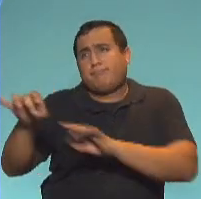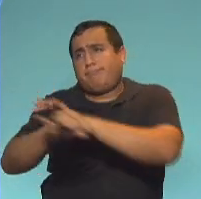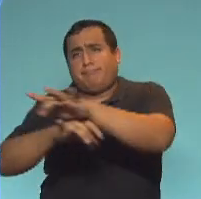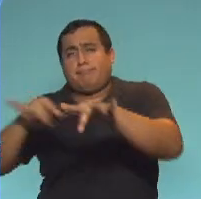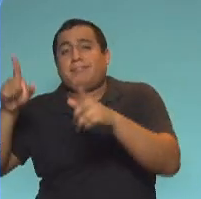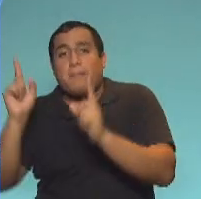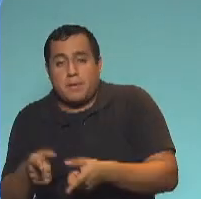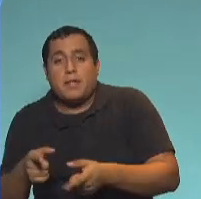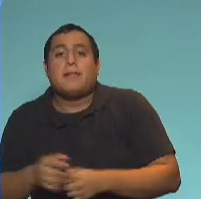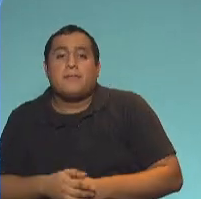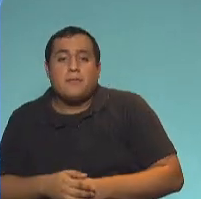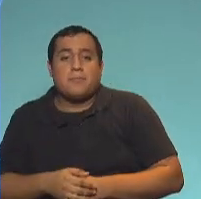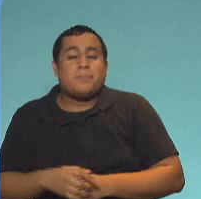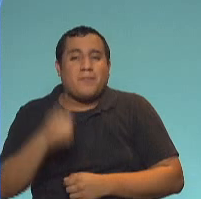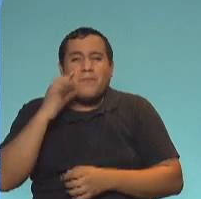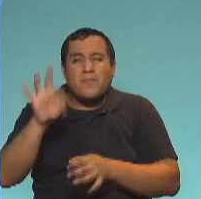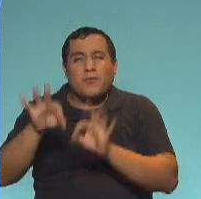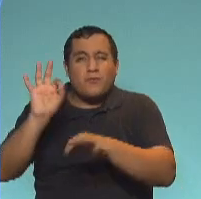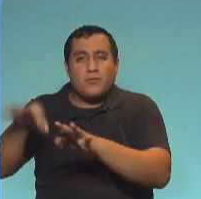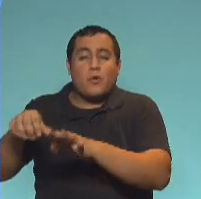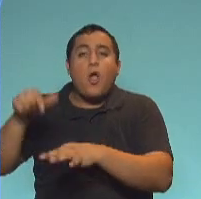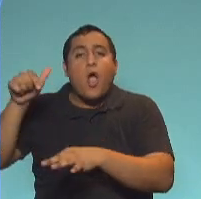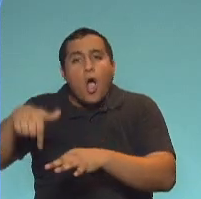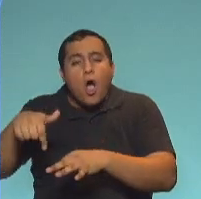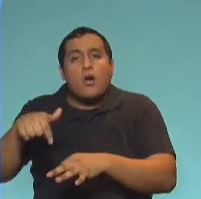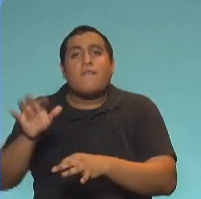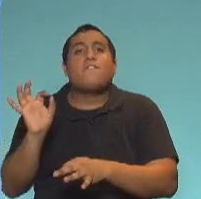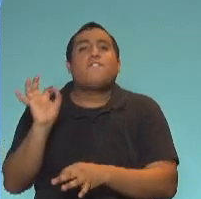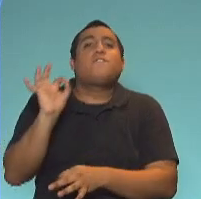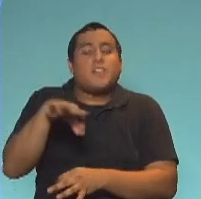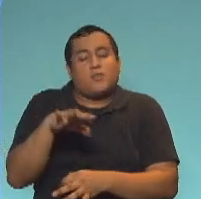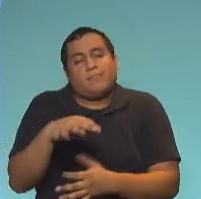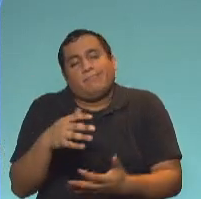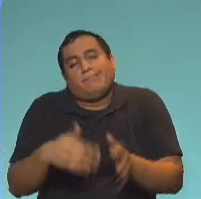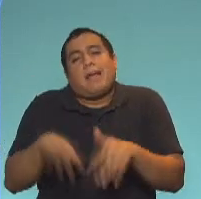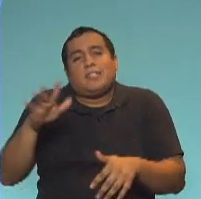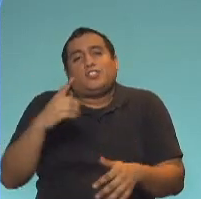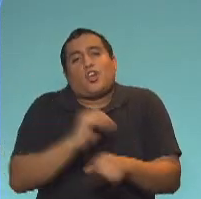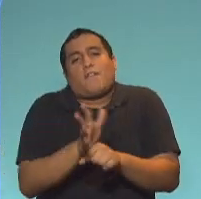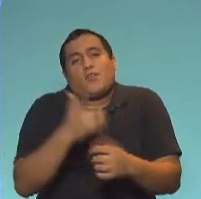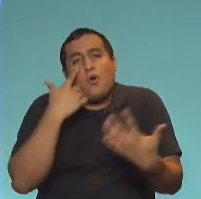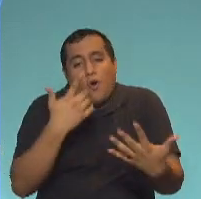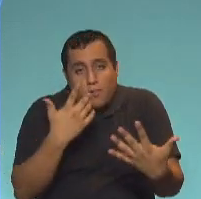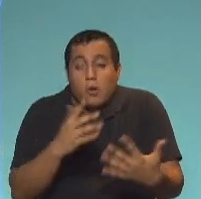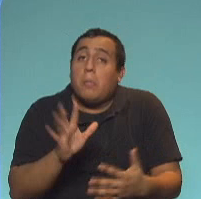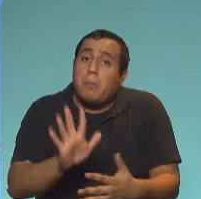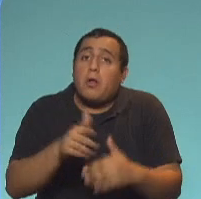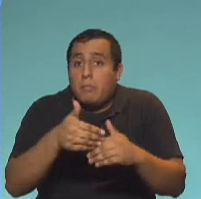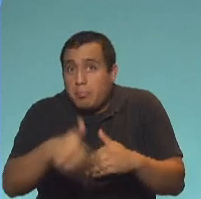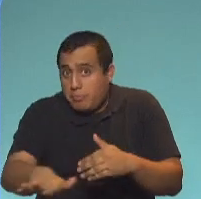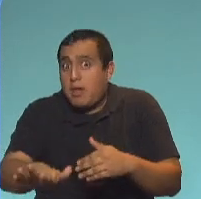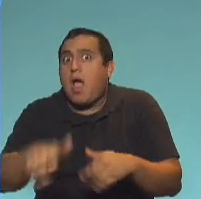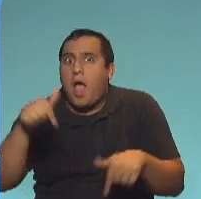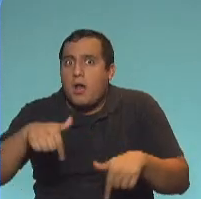tenemos circulación de muchos de esos virus en este momento el virus que predomina obviamente es el coronavirus pero a partir de ahora tenemos que empezar